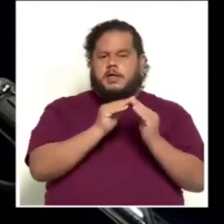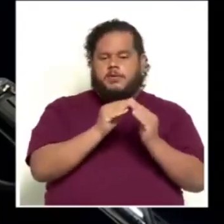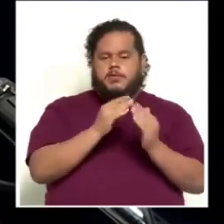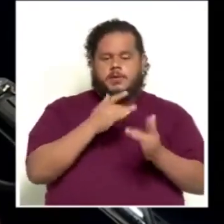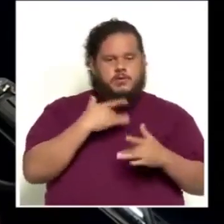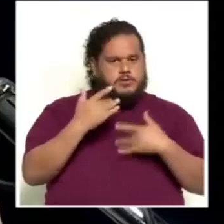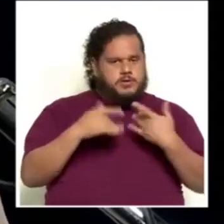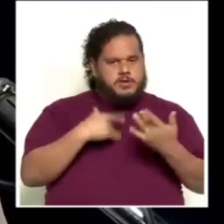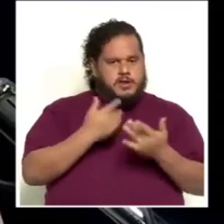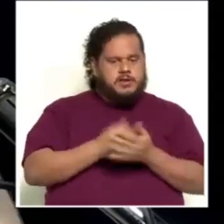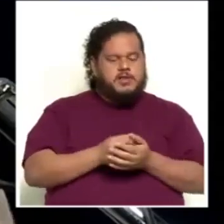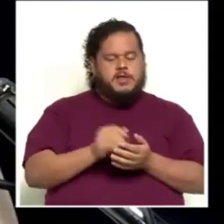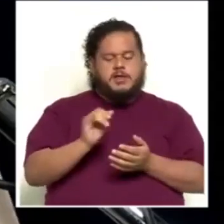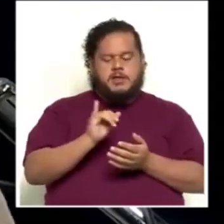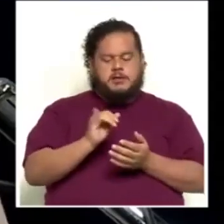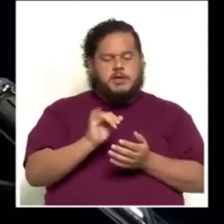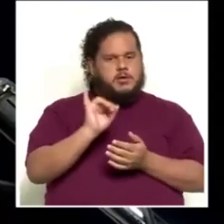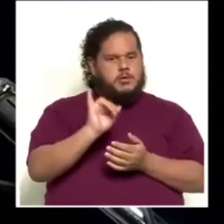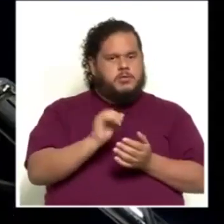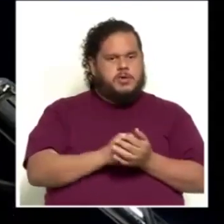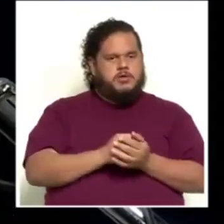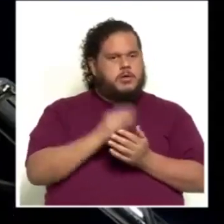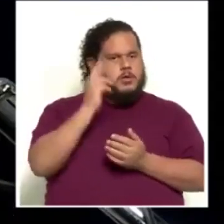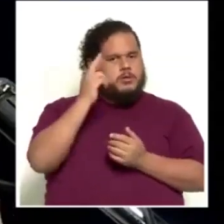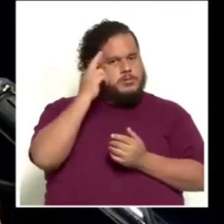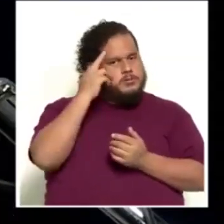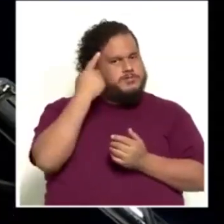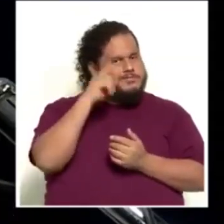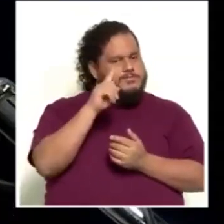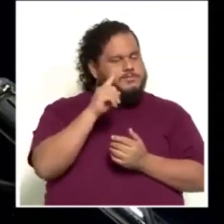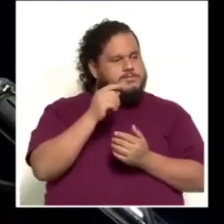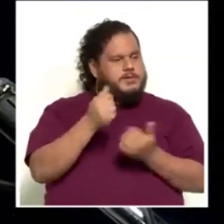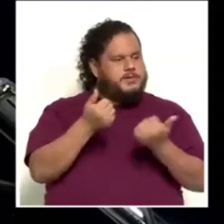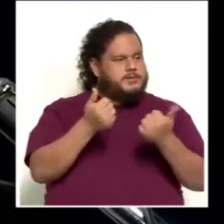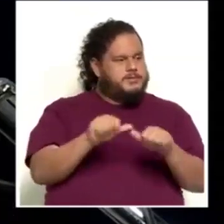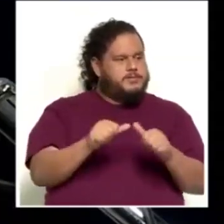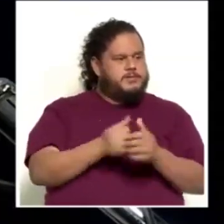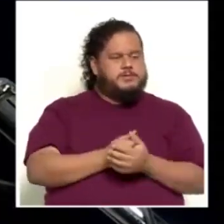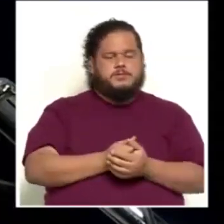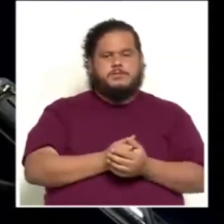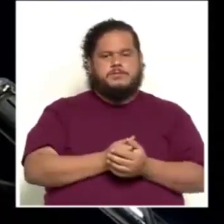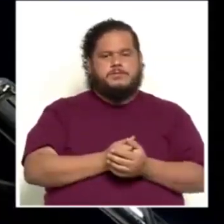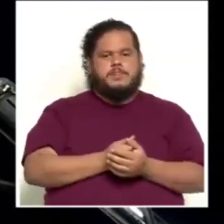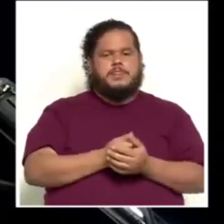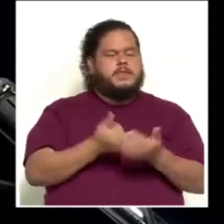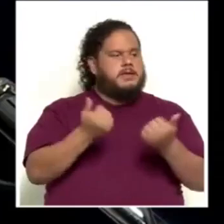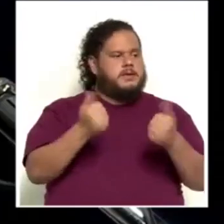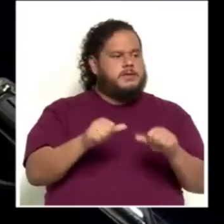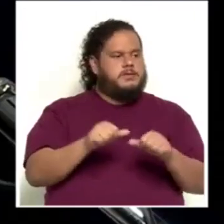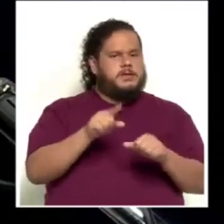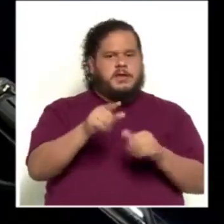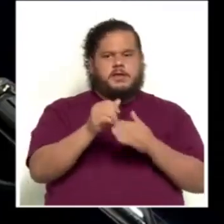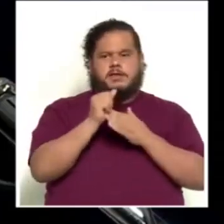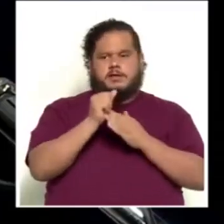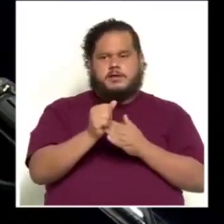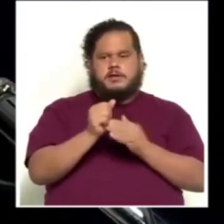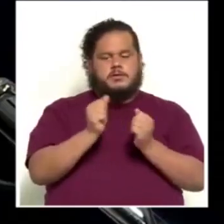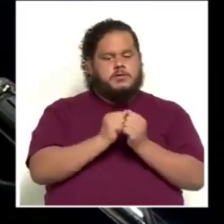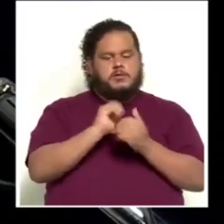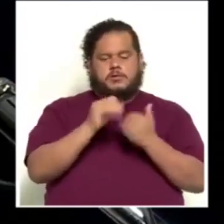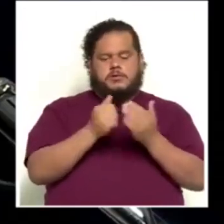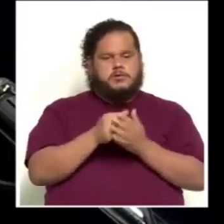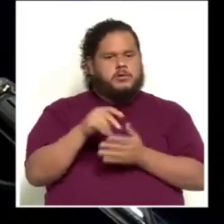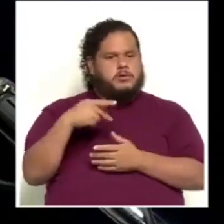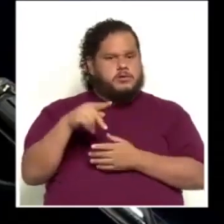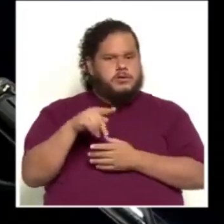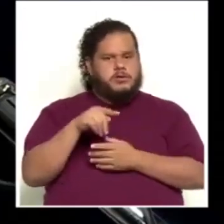siente como eso, como razonable para apostar a ese liderazgo con todos los riesgos